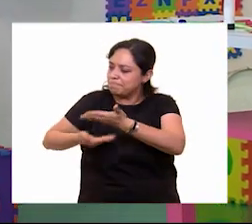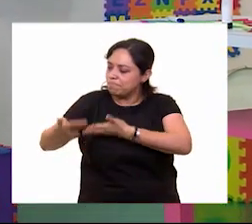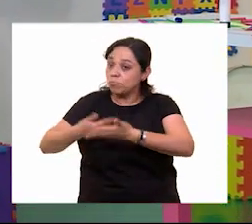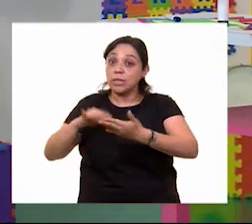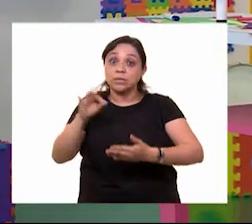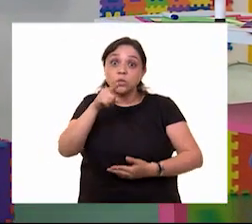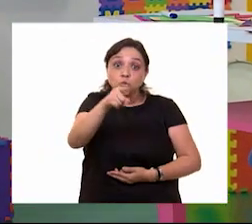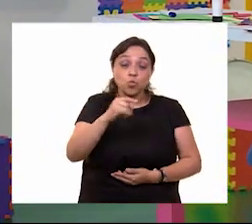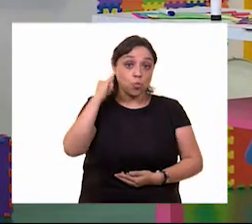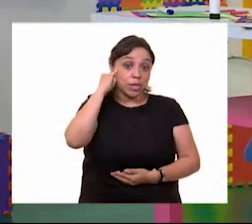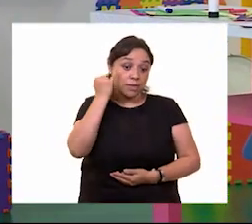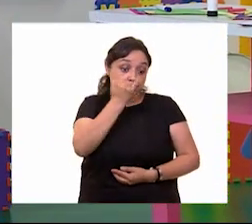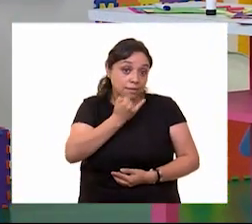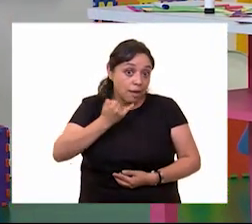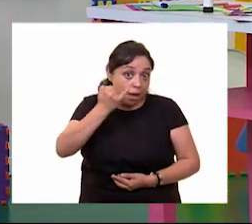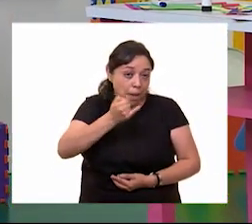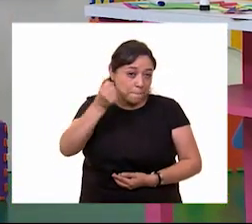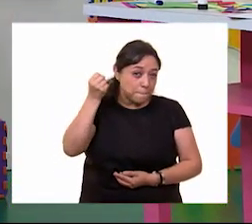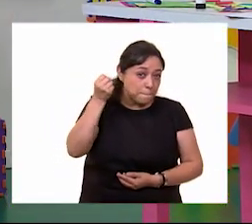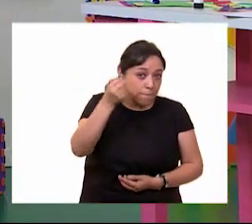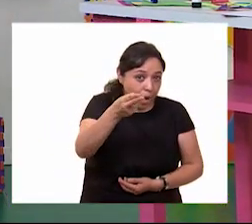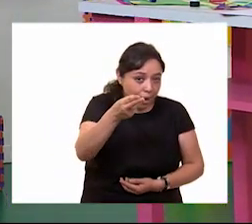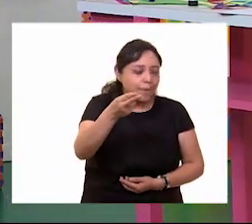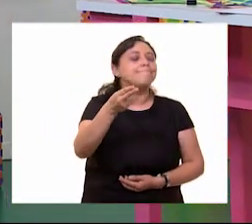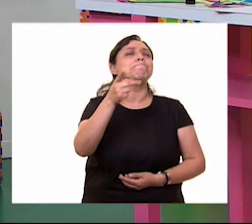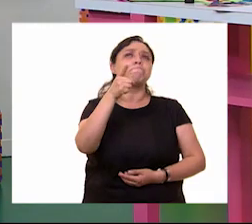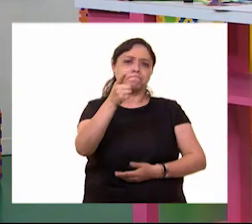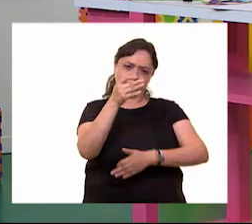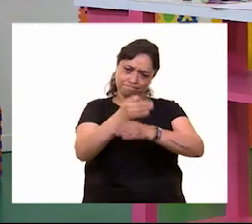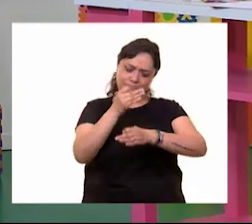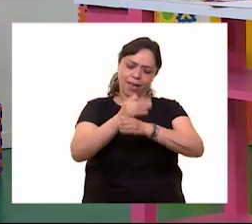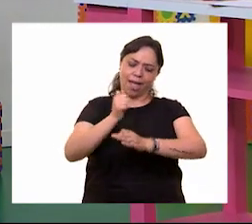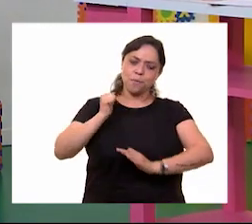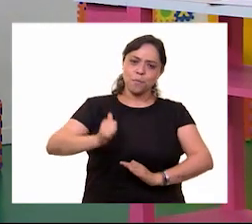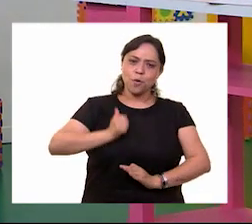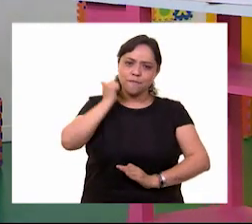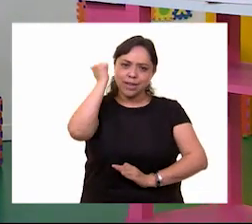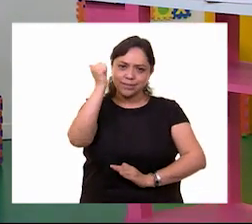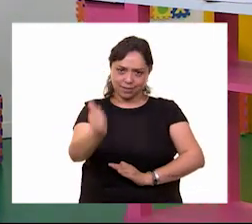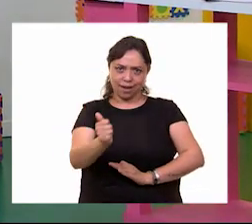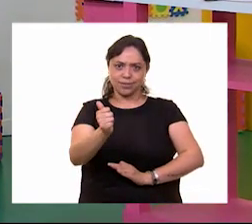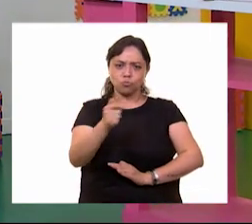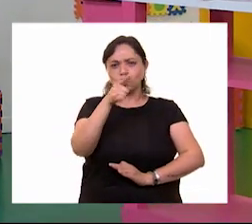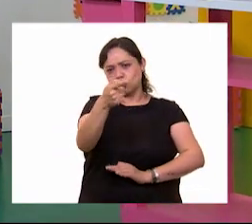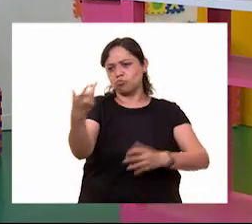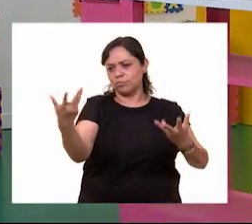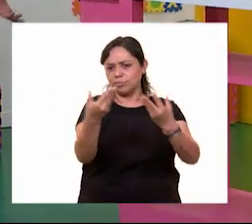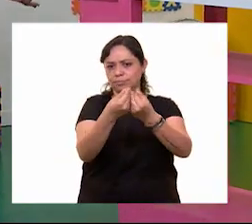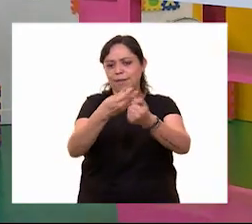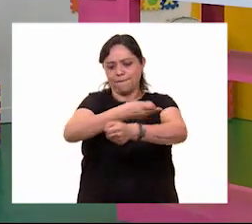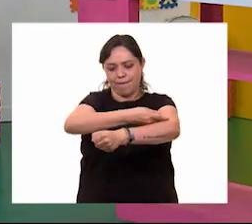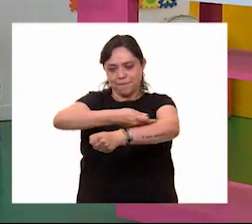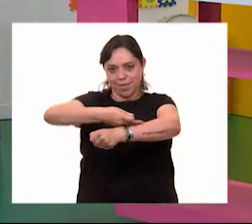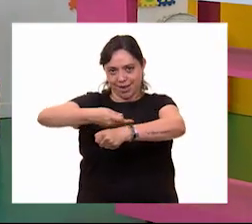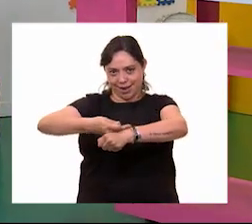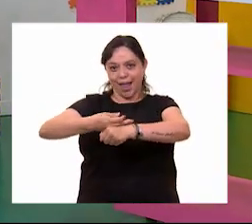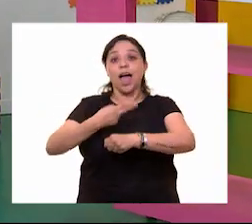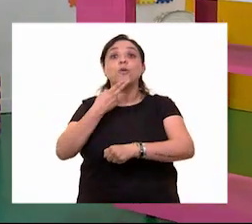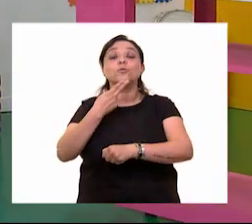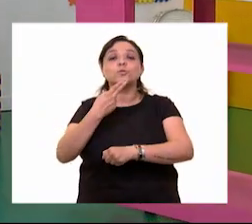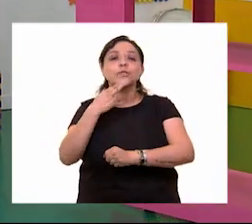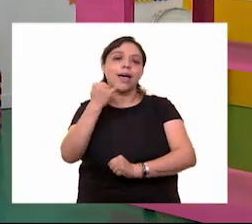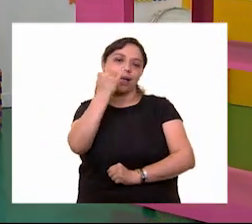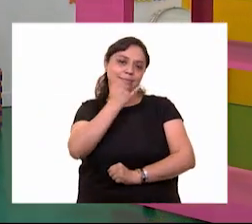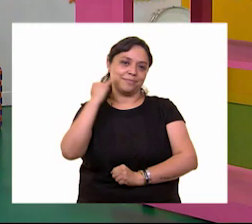tienes la fortuna de hablar una lengua indígena, aprovecha también este momento para practicarla y platica con tu familia en tu